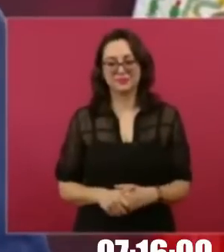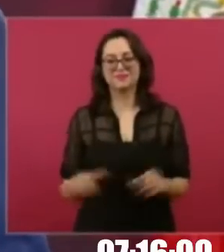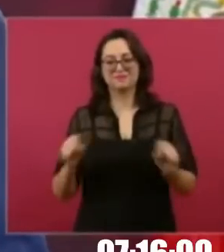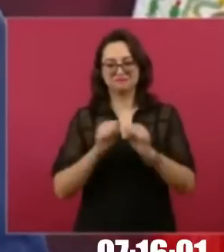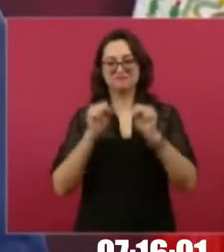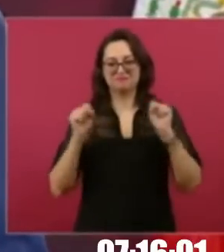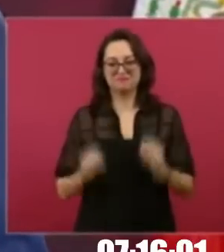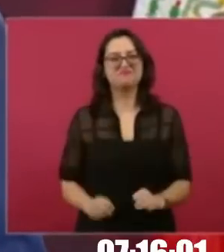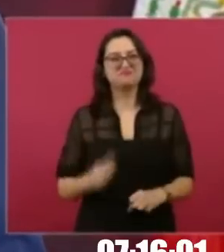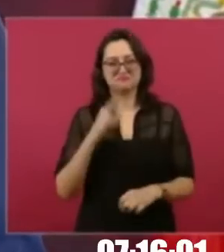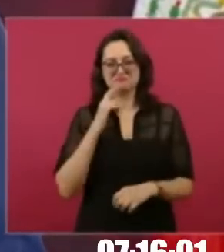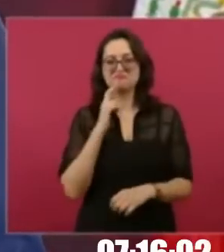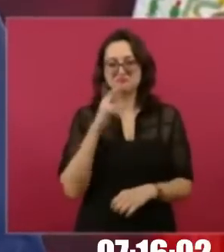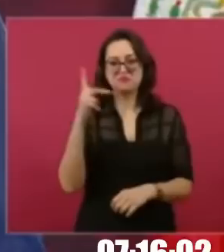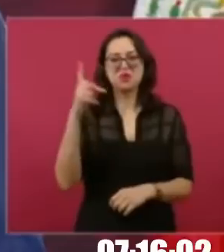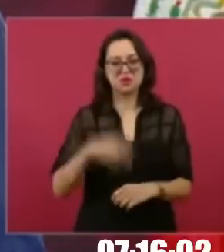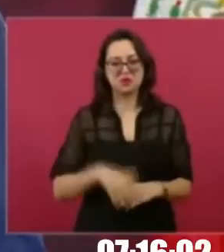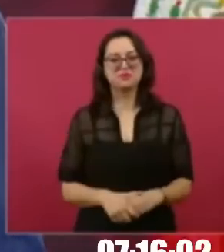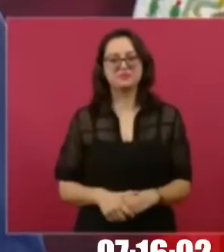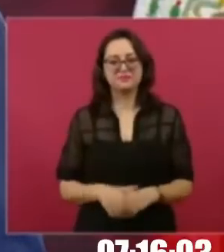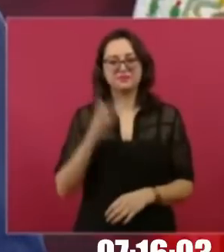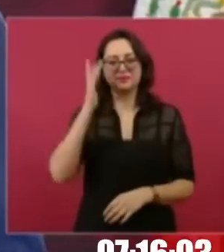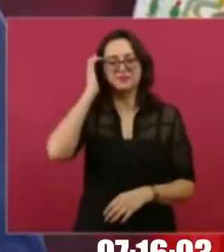sistema de salud pública